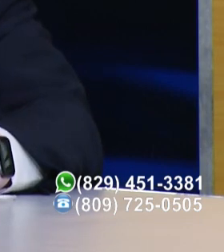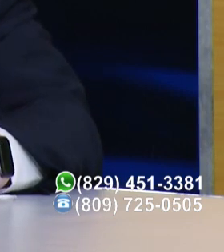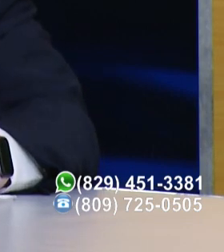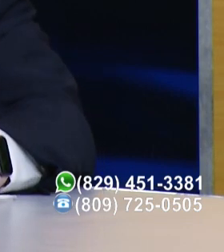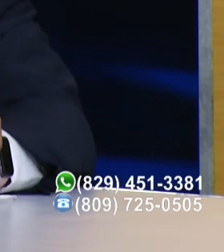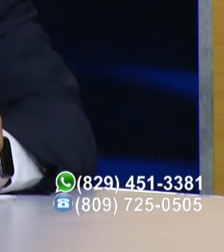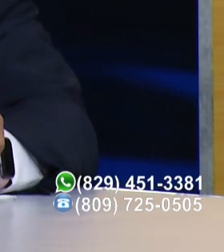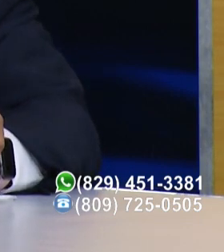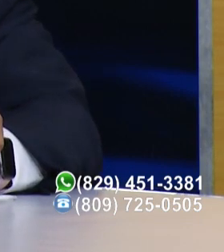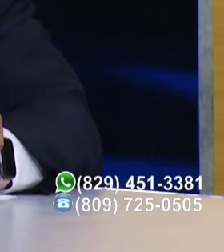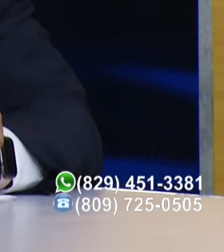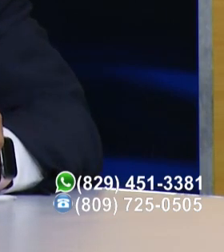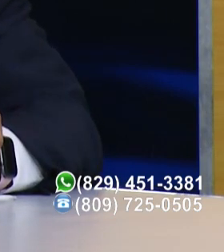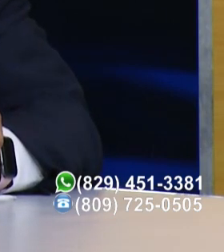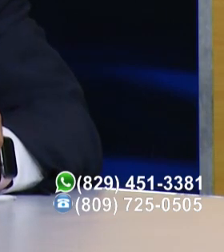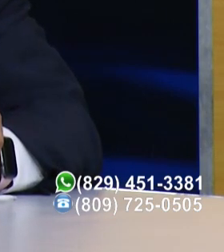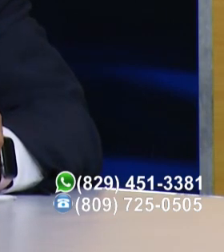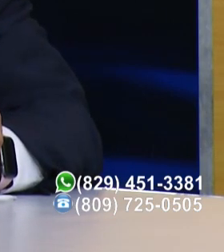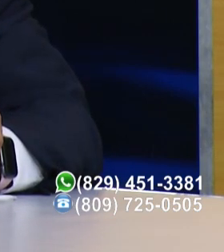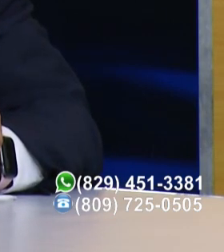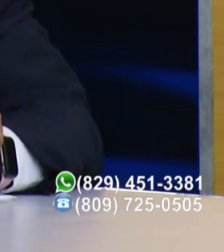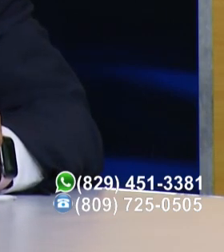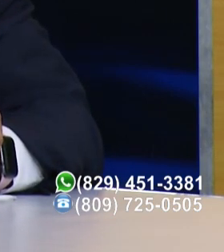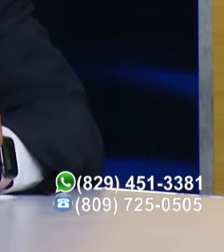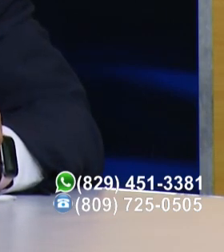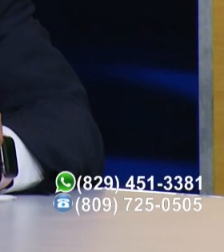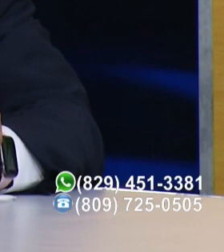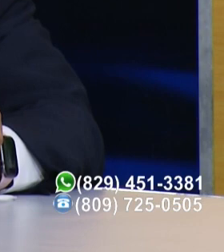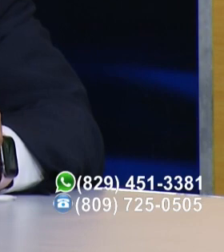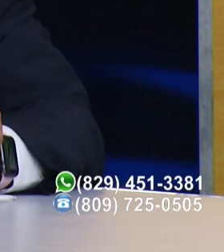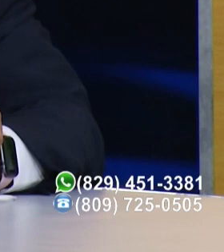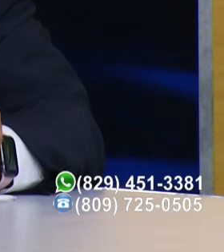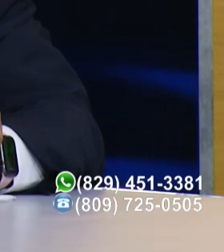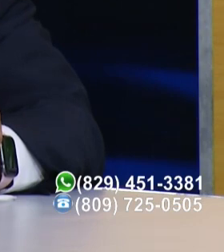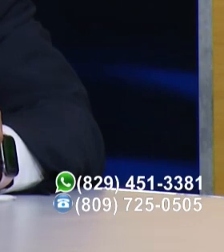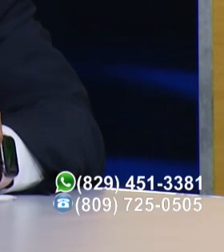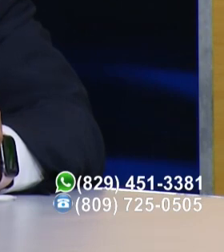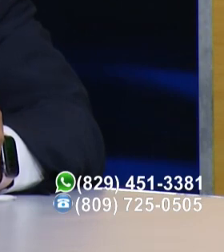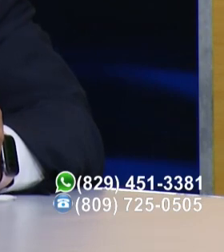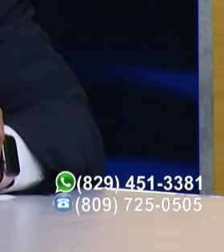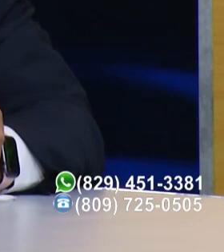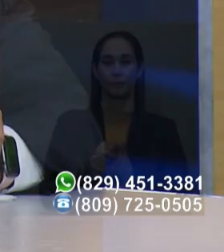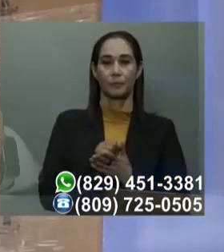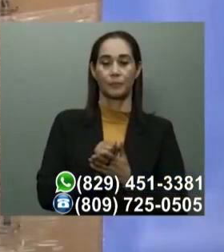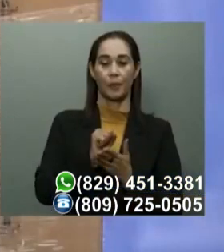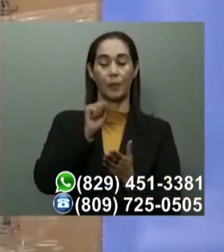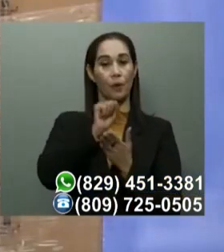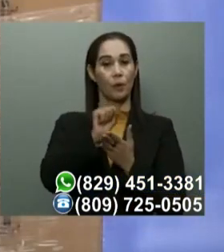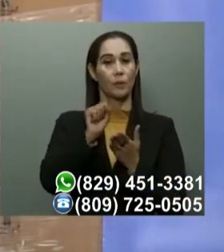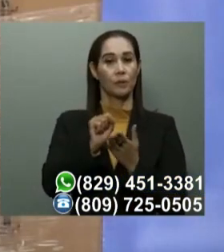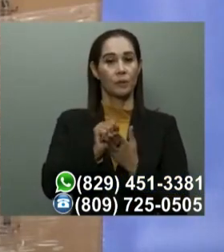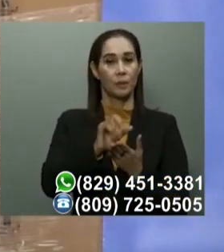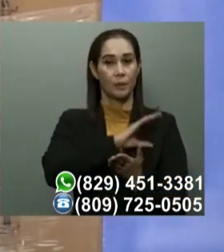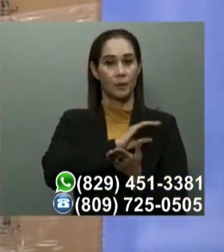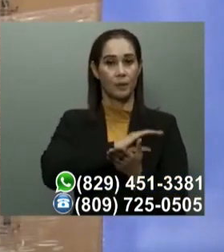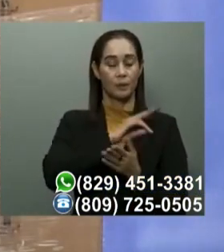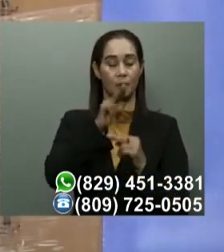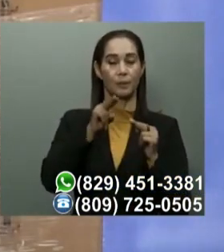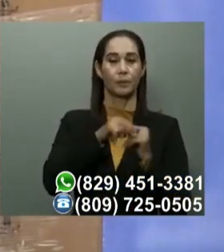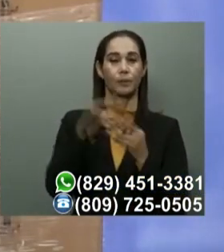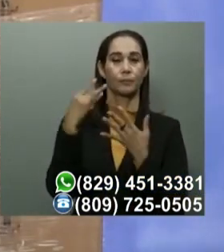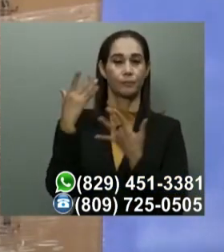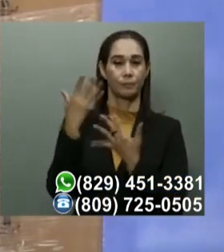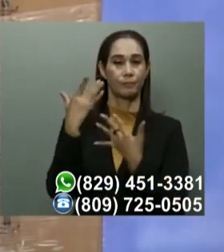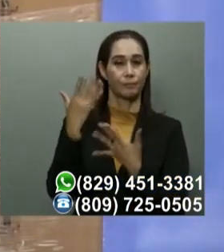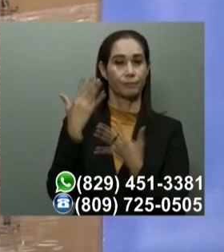cámaras de vídeo gemma con la entrega este lunes de la nieve al que a la policía nacional de parte del sistema de atención